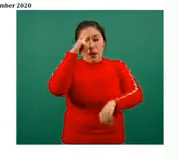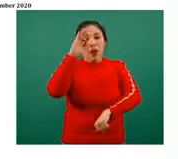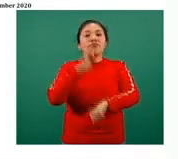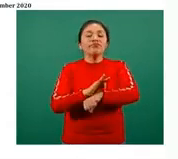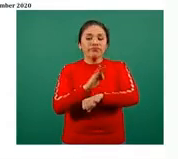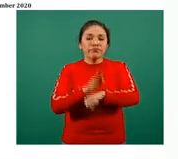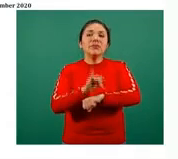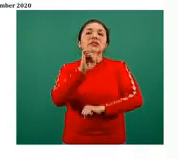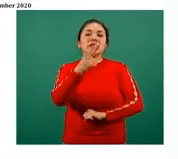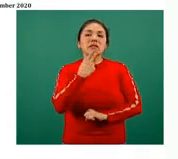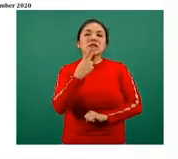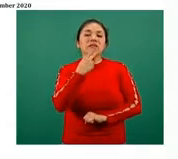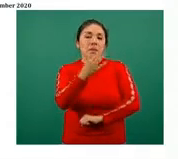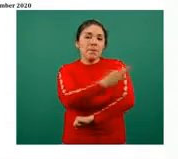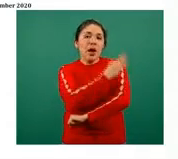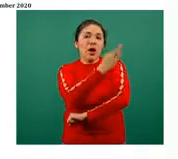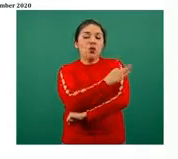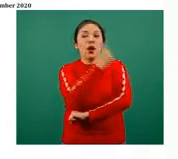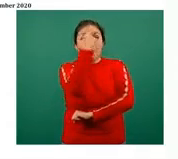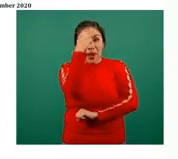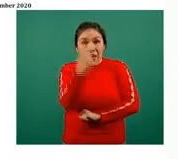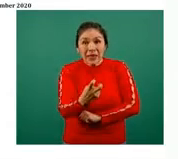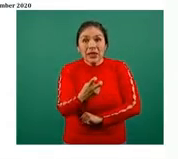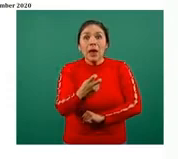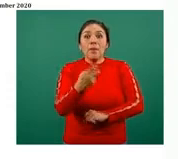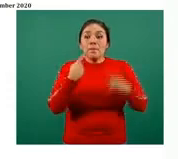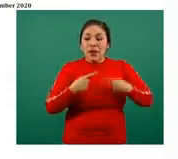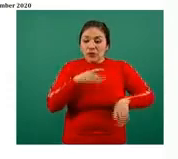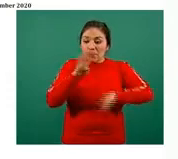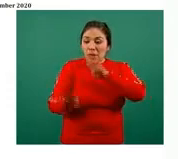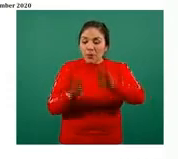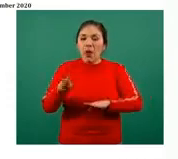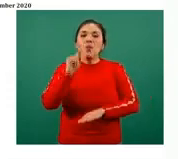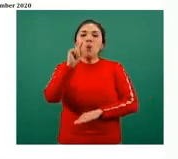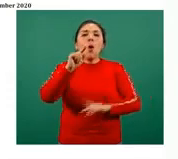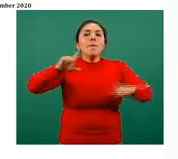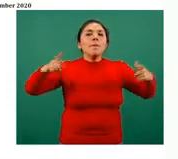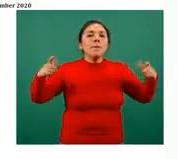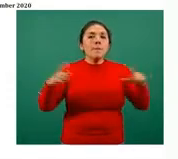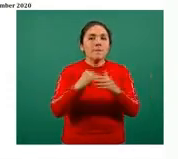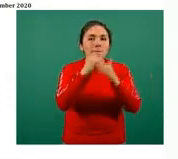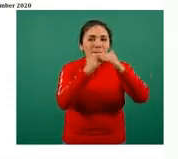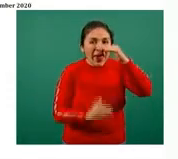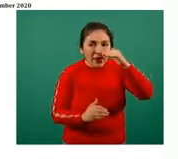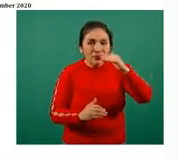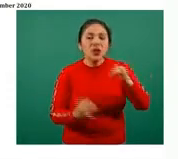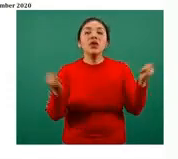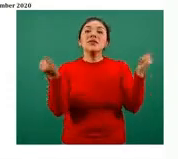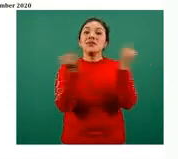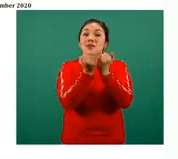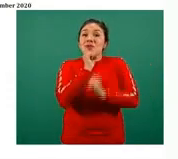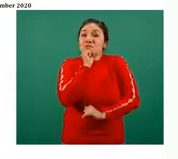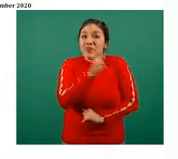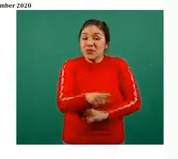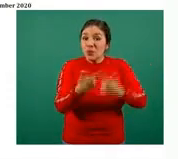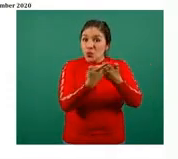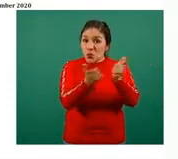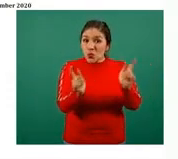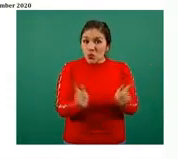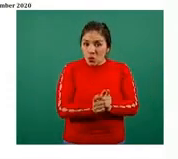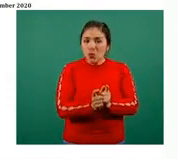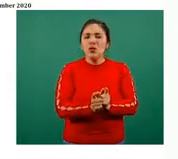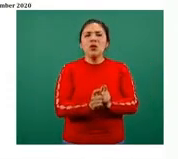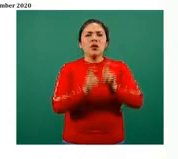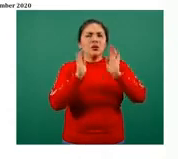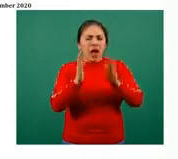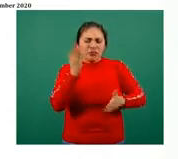vacunación para disminuir la mortalidad. También este grupo